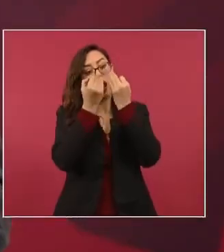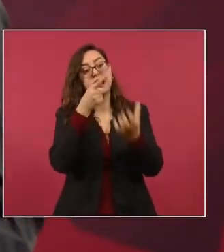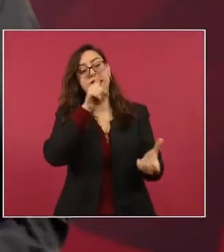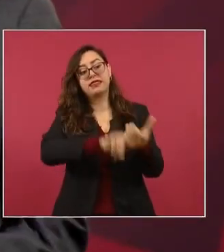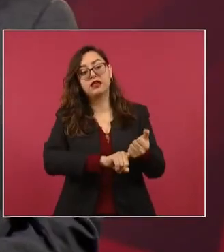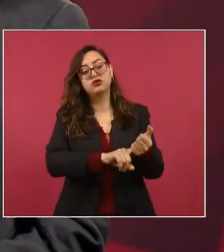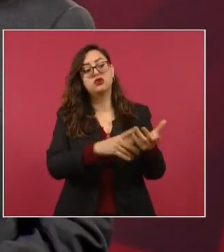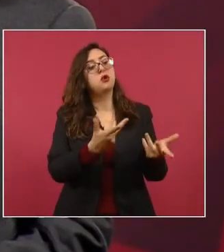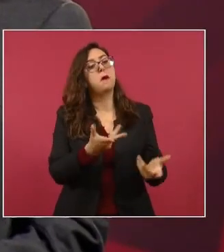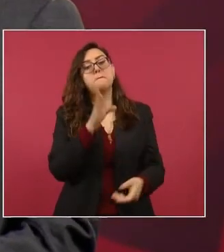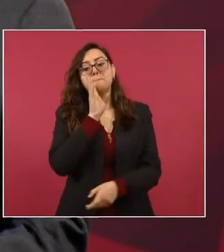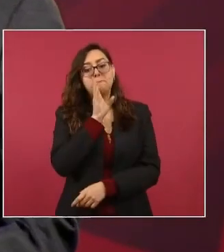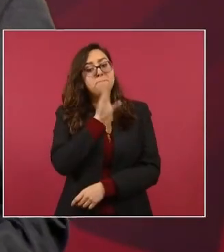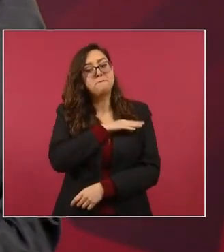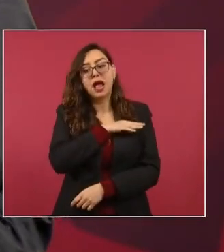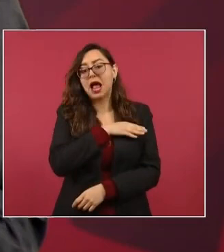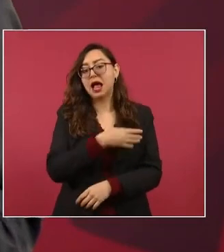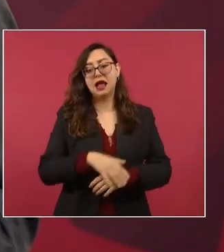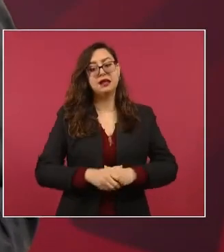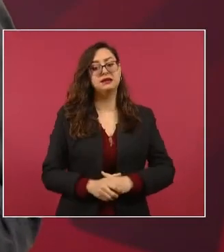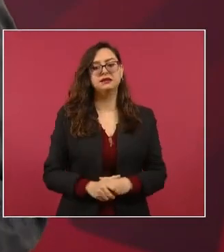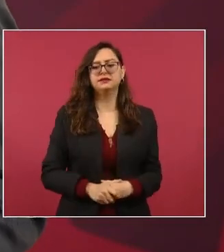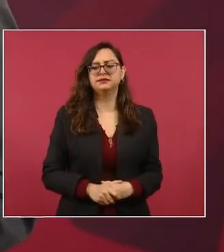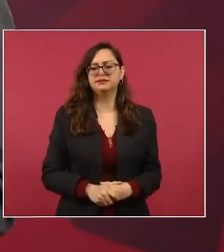y se trataba de